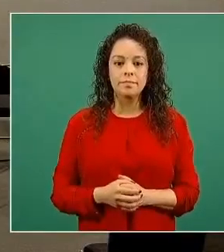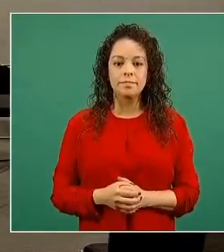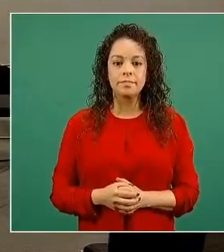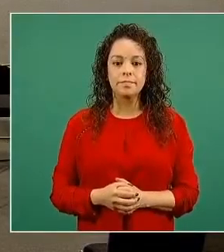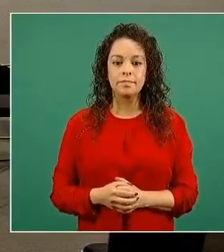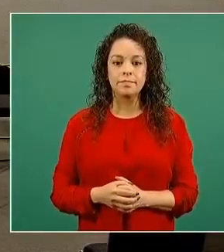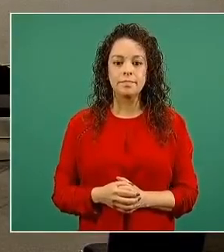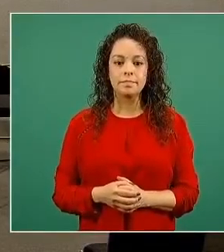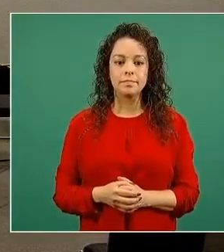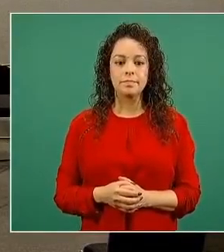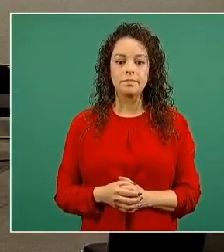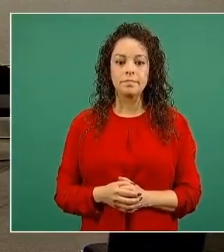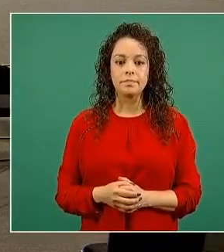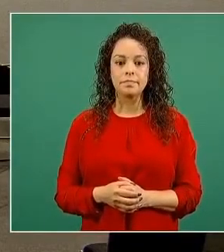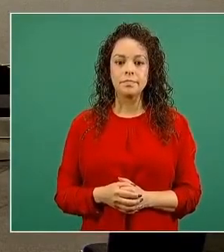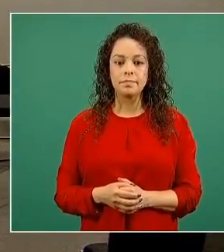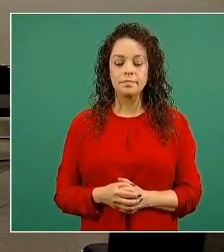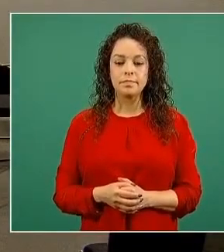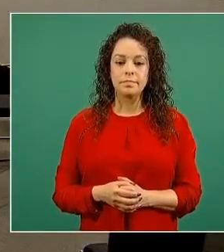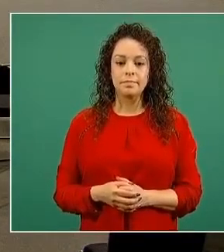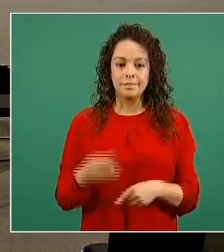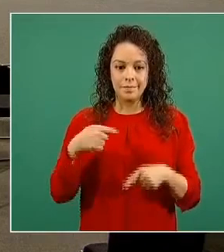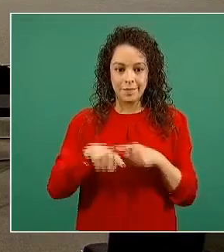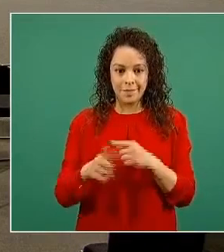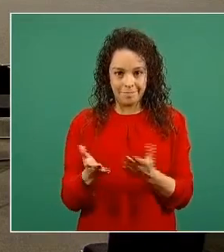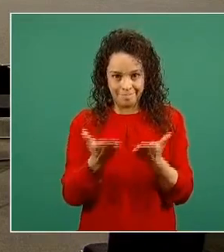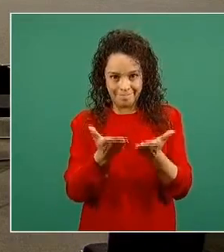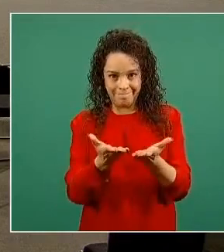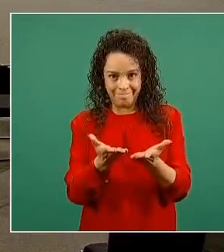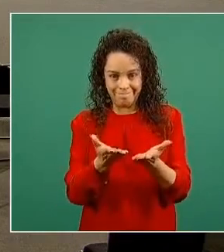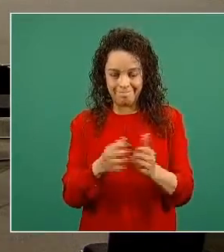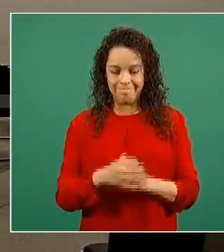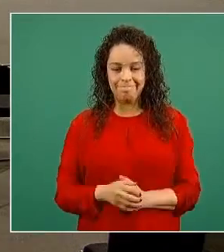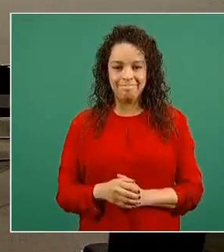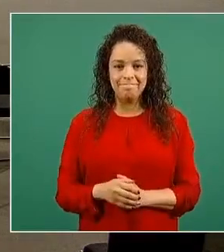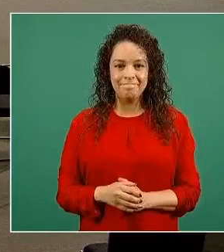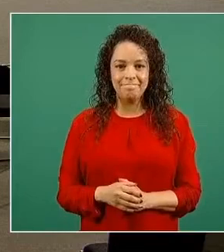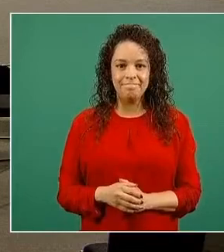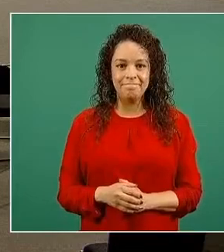estamos abiertos. Entonces, aquí adelante. Muchas gracias.